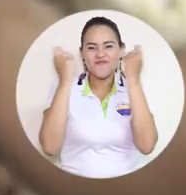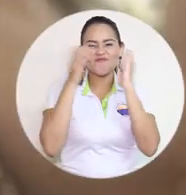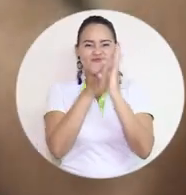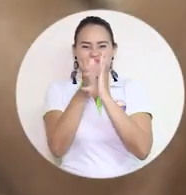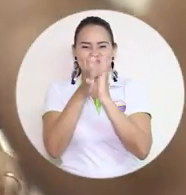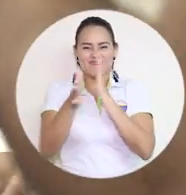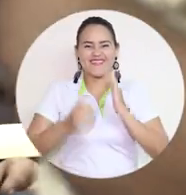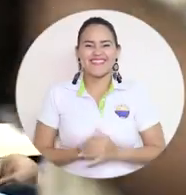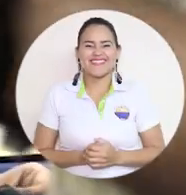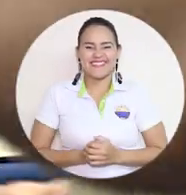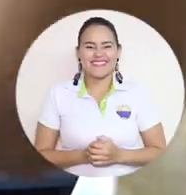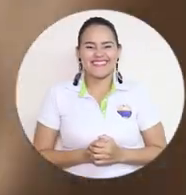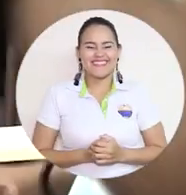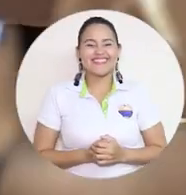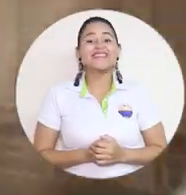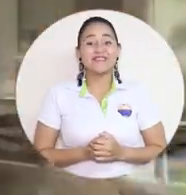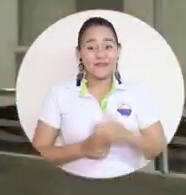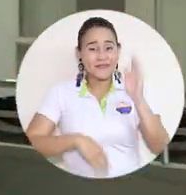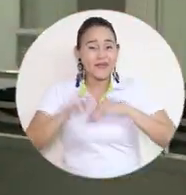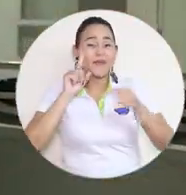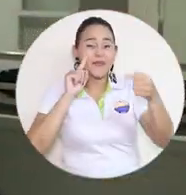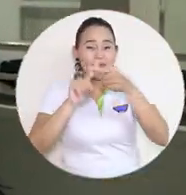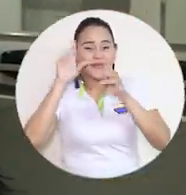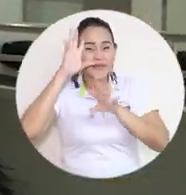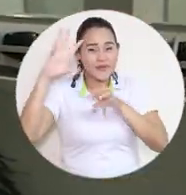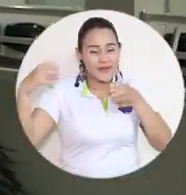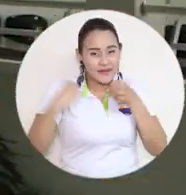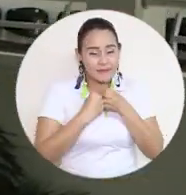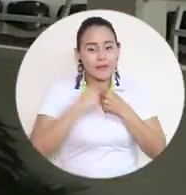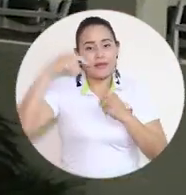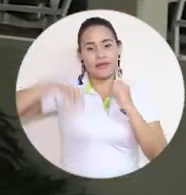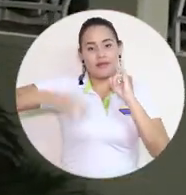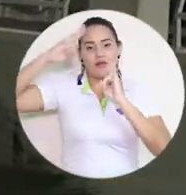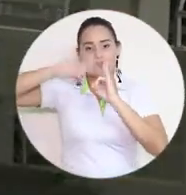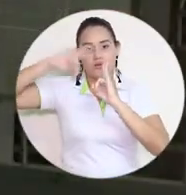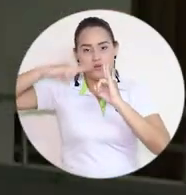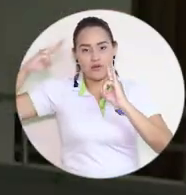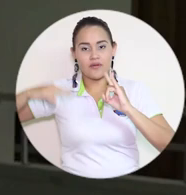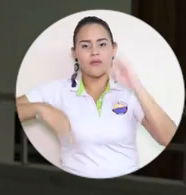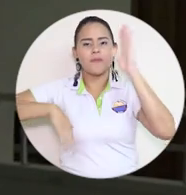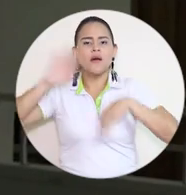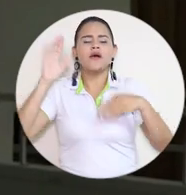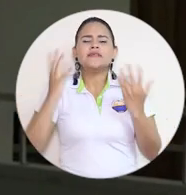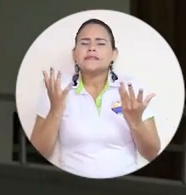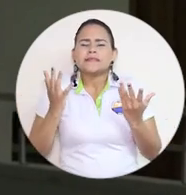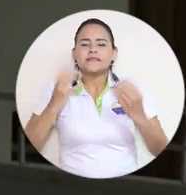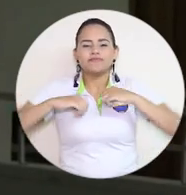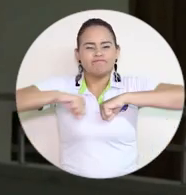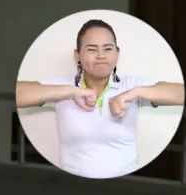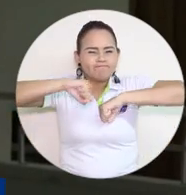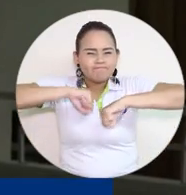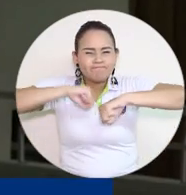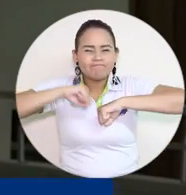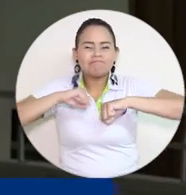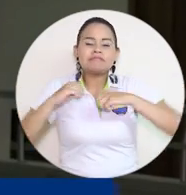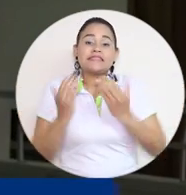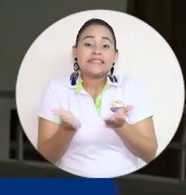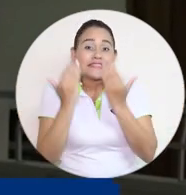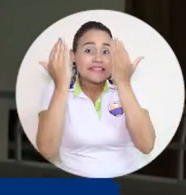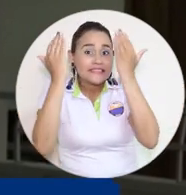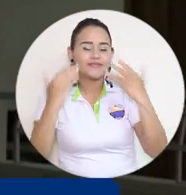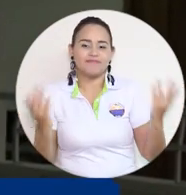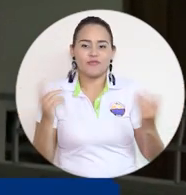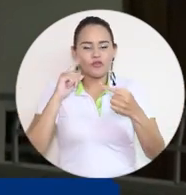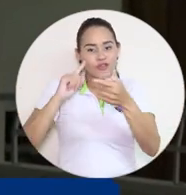programa Administración Pública. Dentro de esa gran alianza que existe hoy entre Infotep y la Universidad del Magdalena, además vamos a obtener